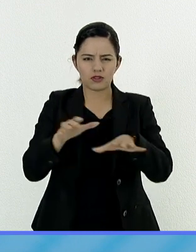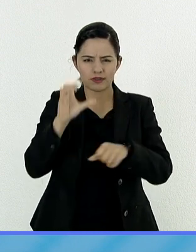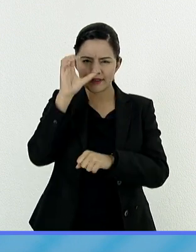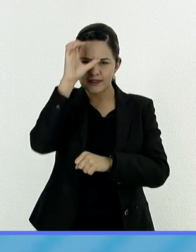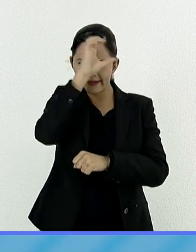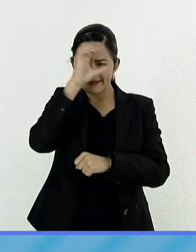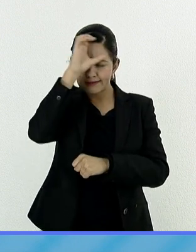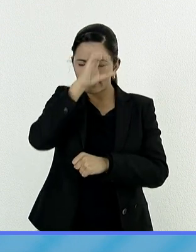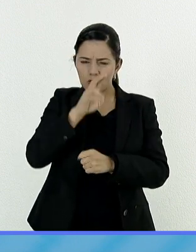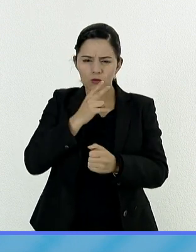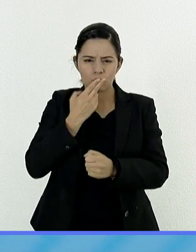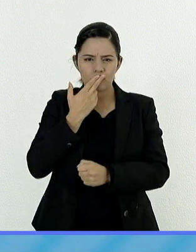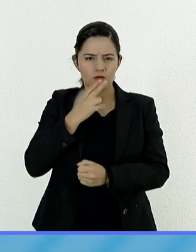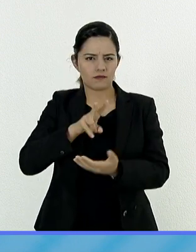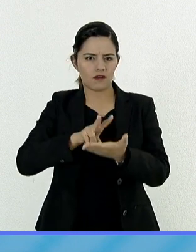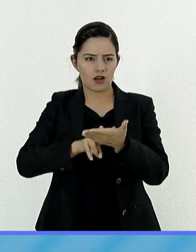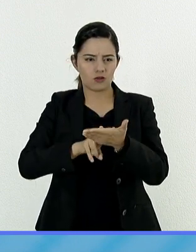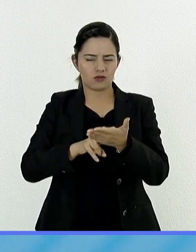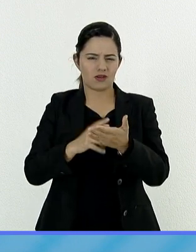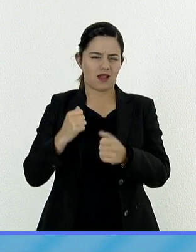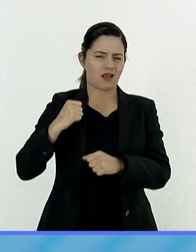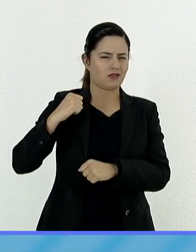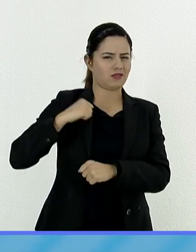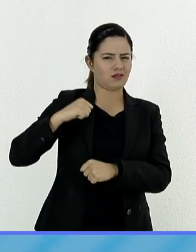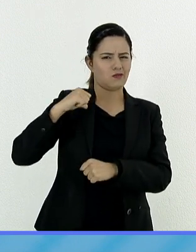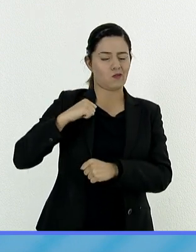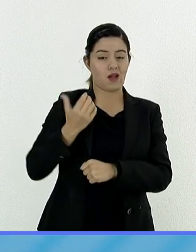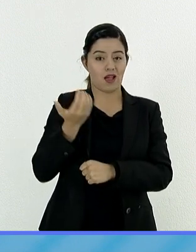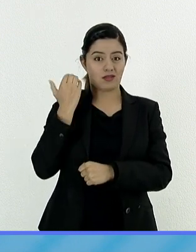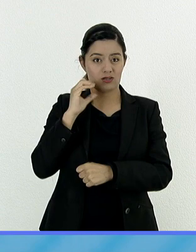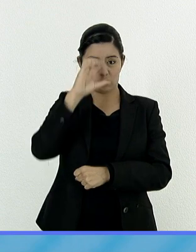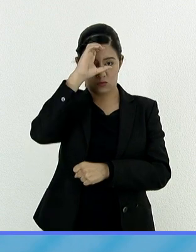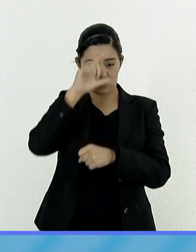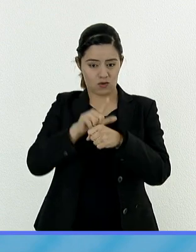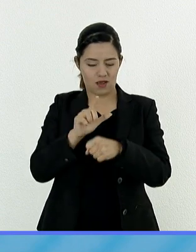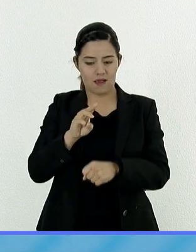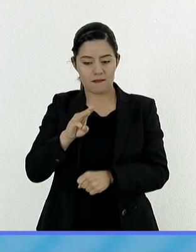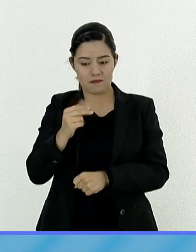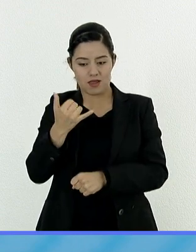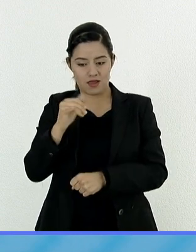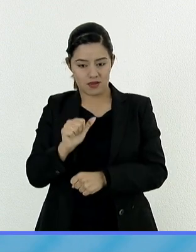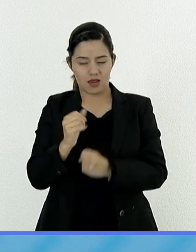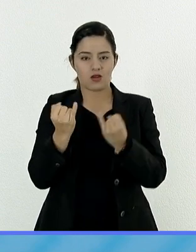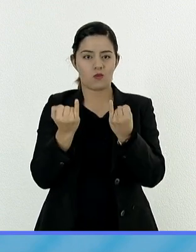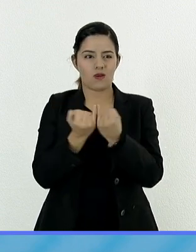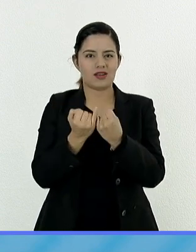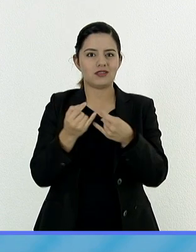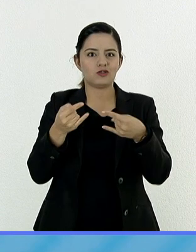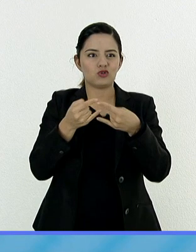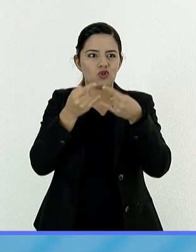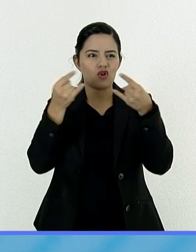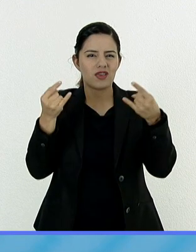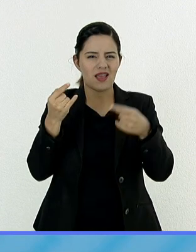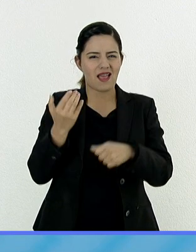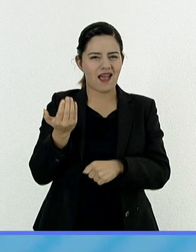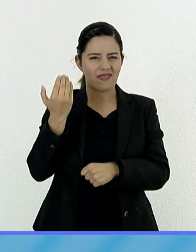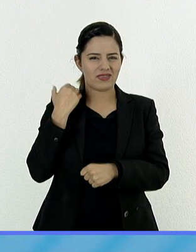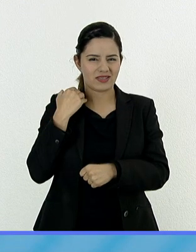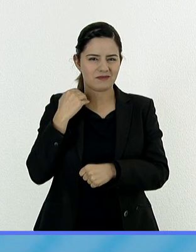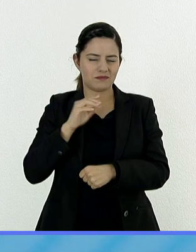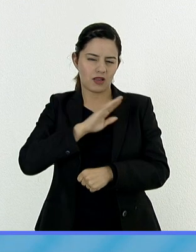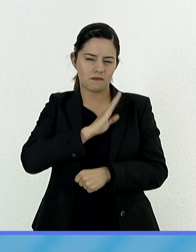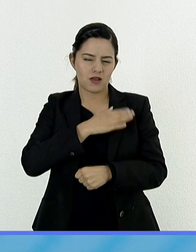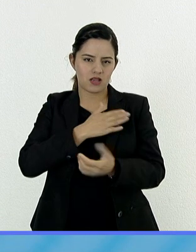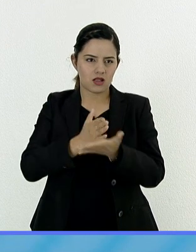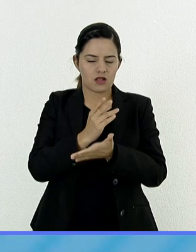muchos años atrás hasta llegar a la cultura maya e incluso contextos históricos coloniales de